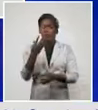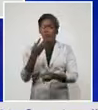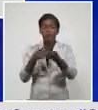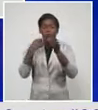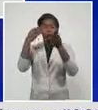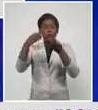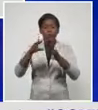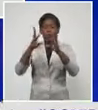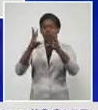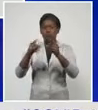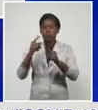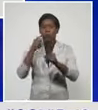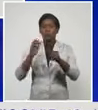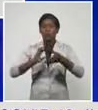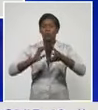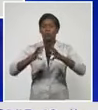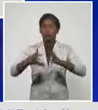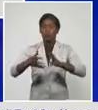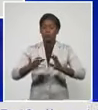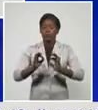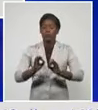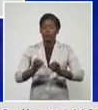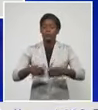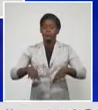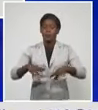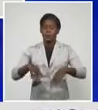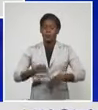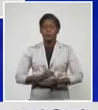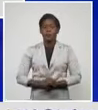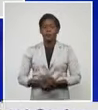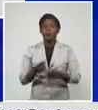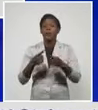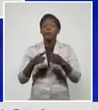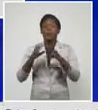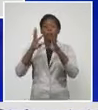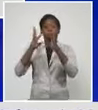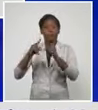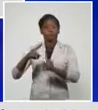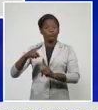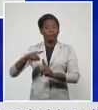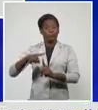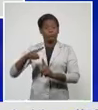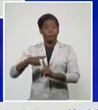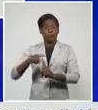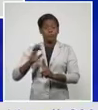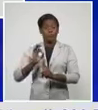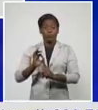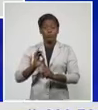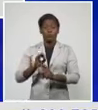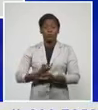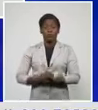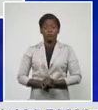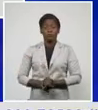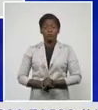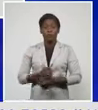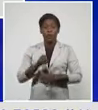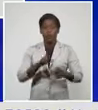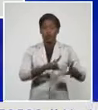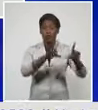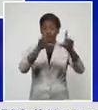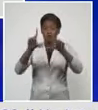el comportamiento como tal. Sin embargo, en el acumulado, que es el último gráfico que vamos a